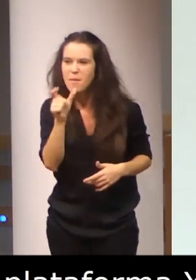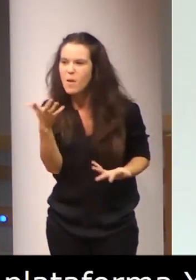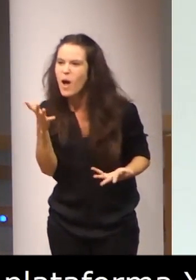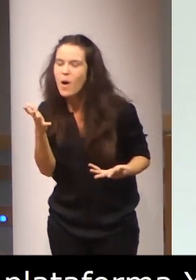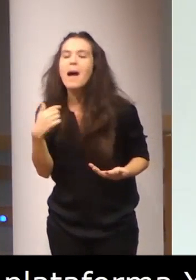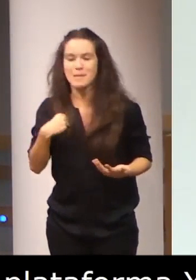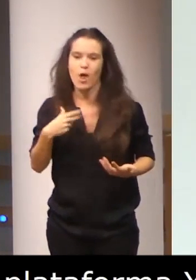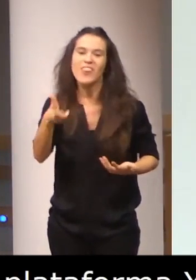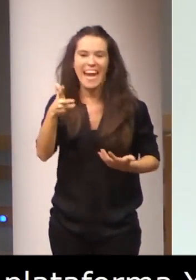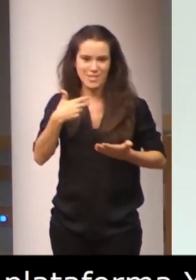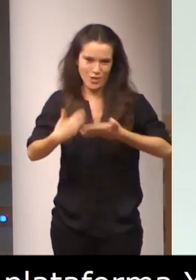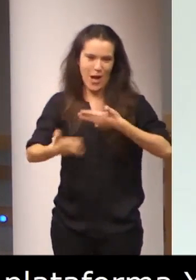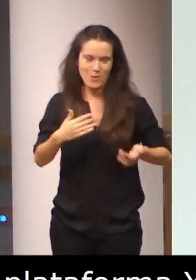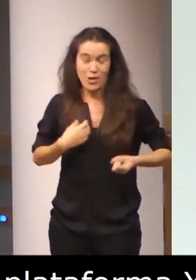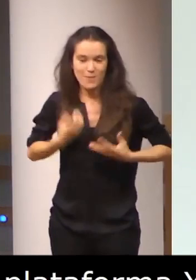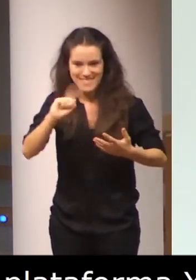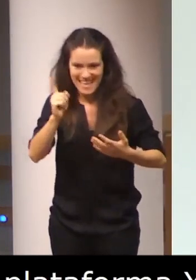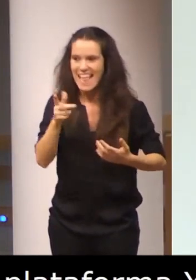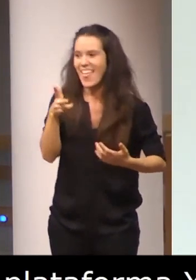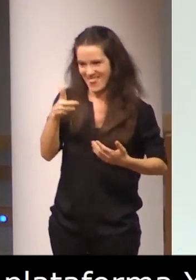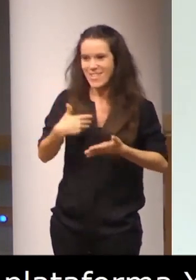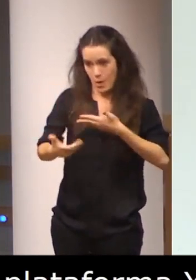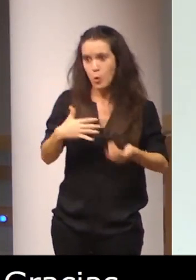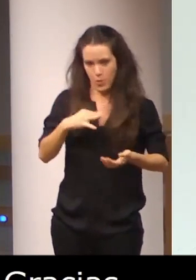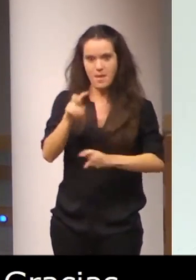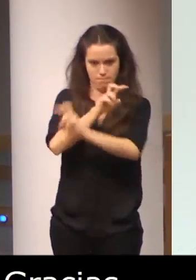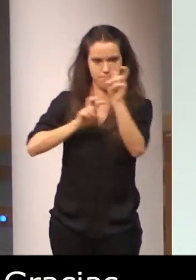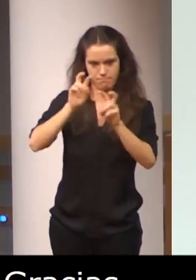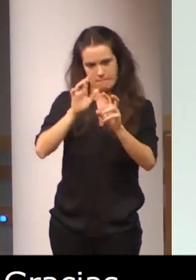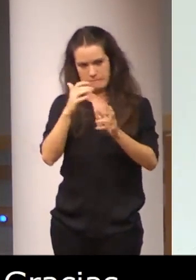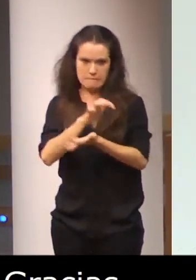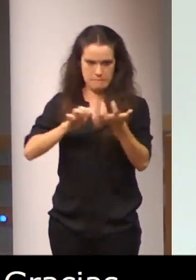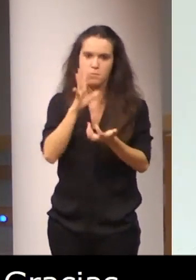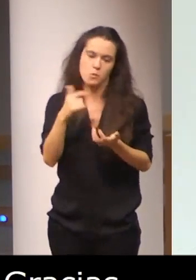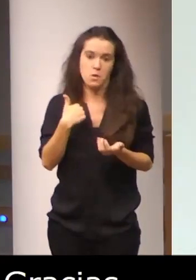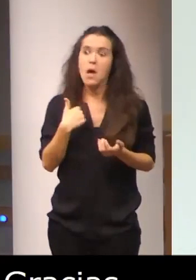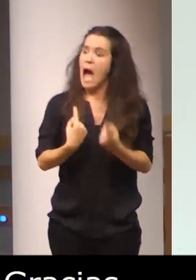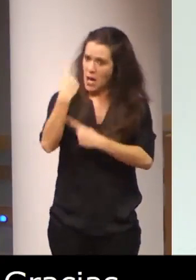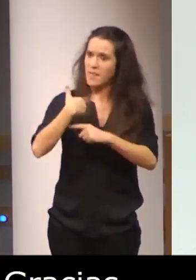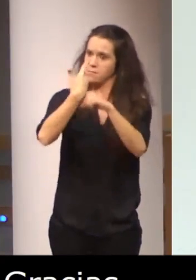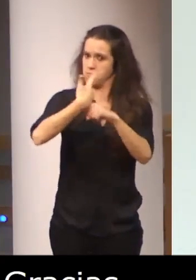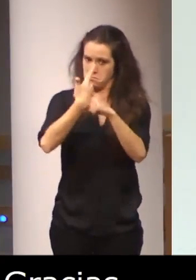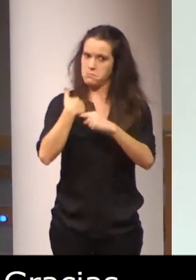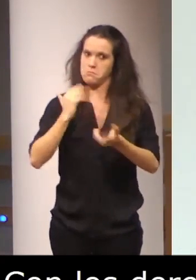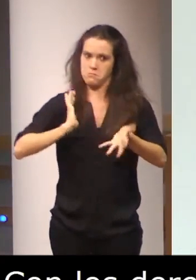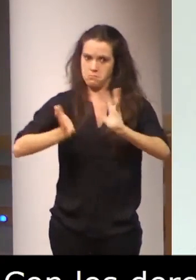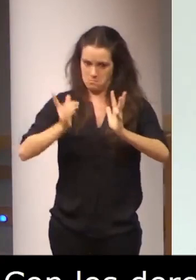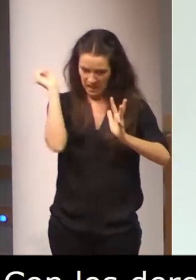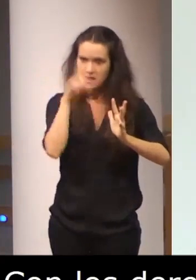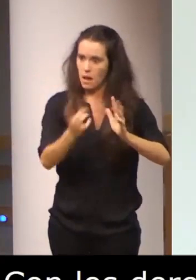los derechos de autor, no me salía bien, gracias. También me grabo yo vídeos a veces para subir